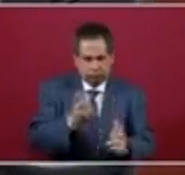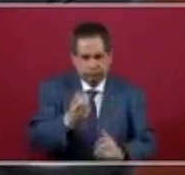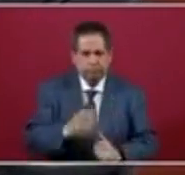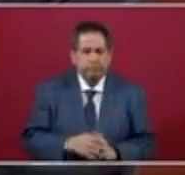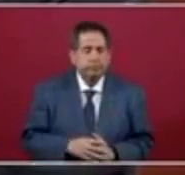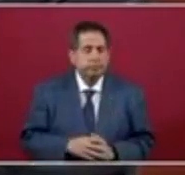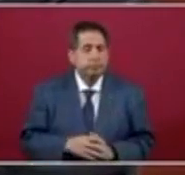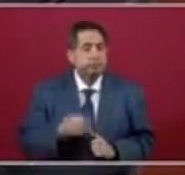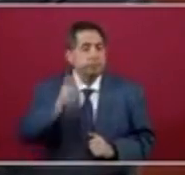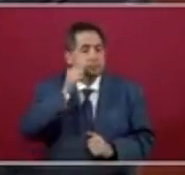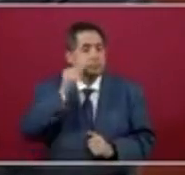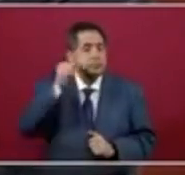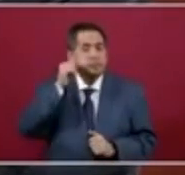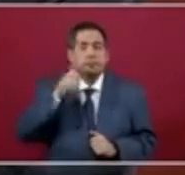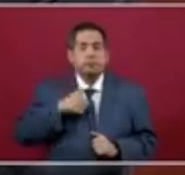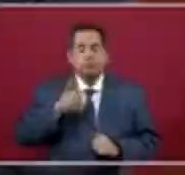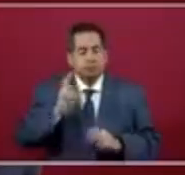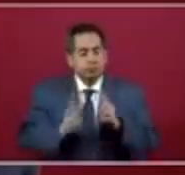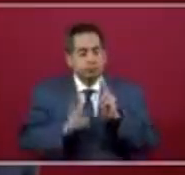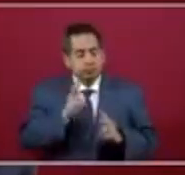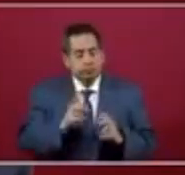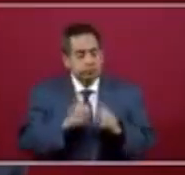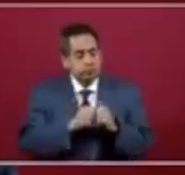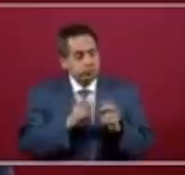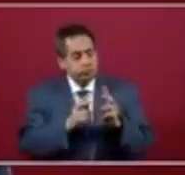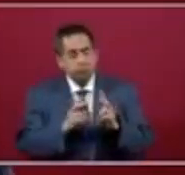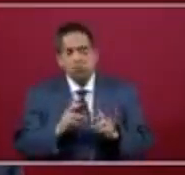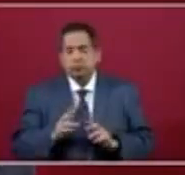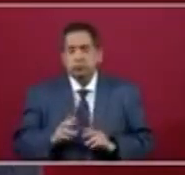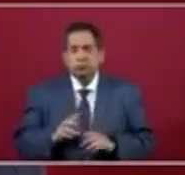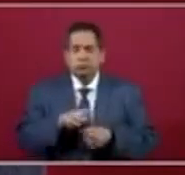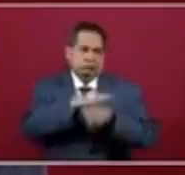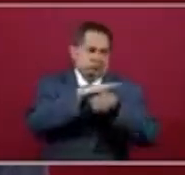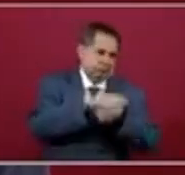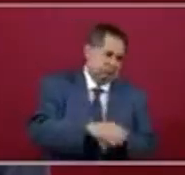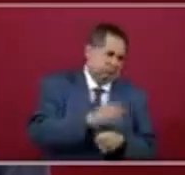Ayer hablé de que no vamos a reprimir,